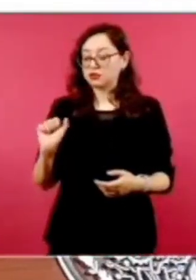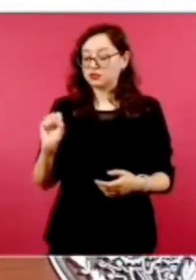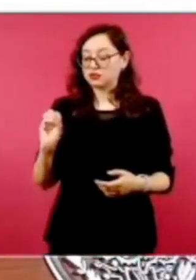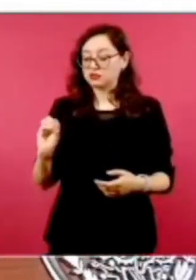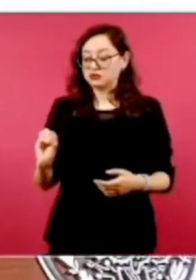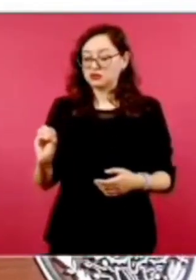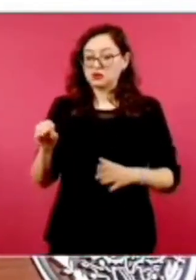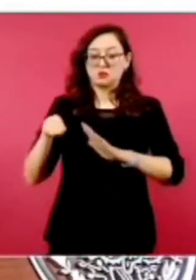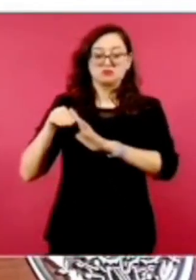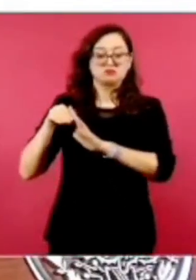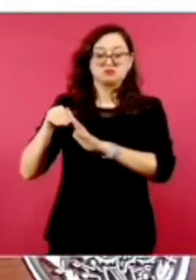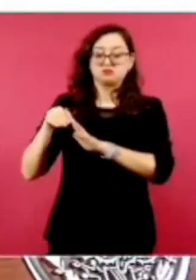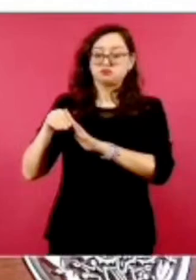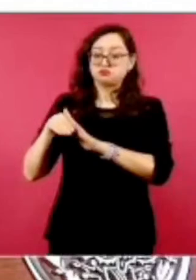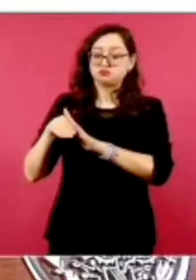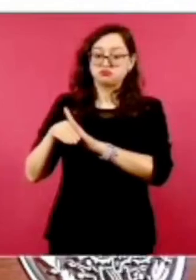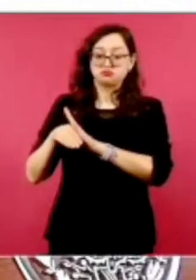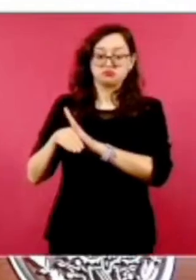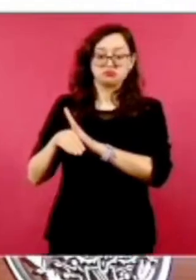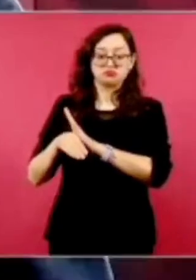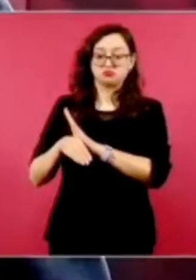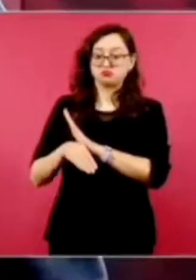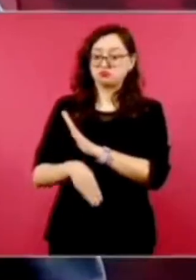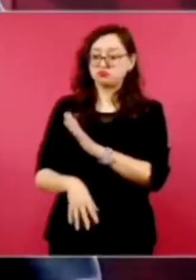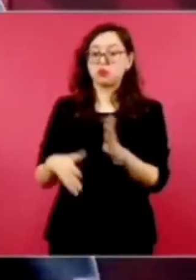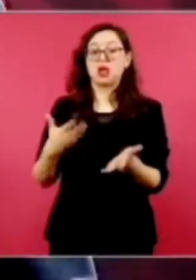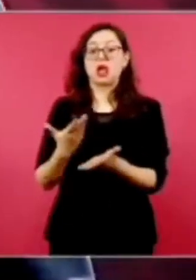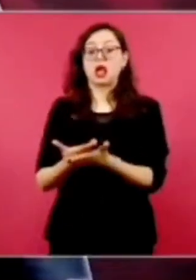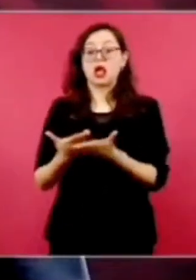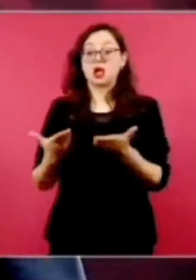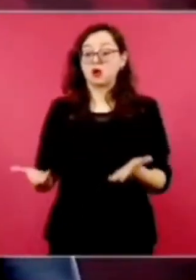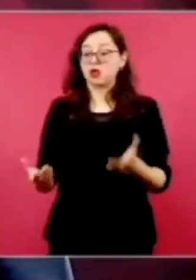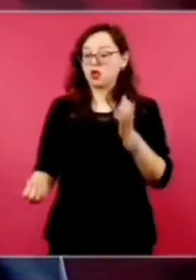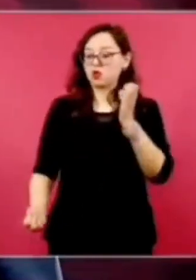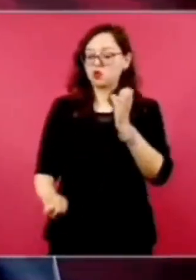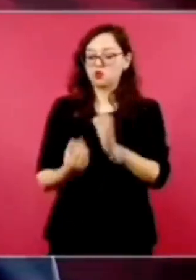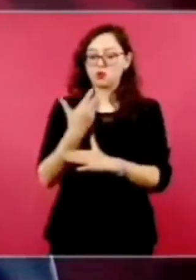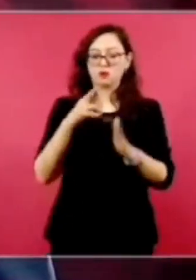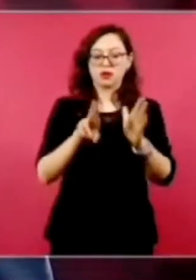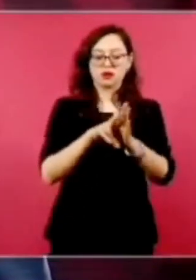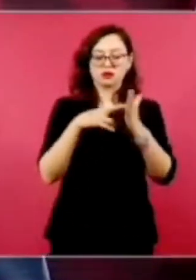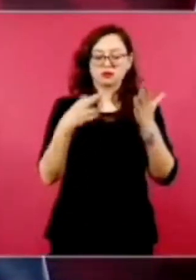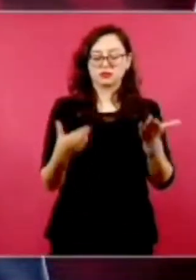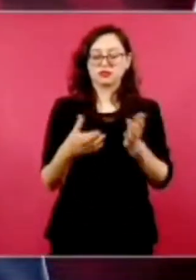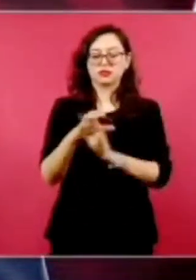Y hay una revista nueva que la recomiendo, Contralínea,